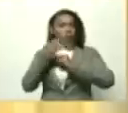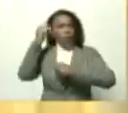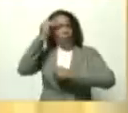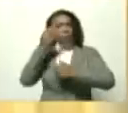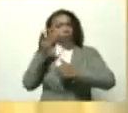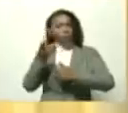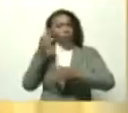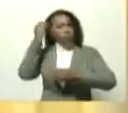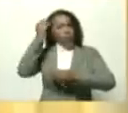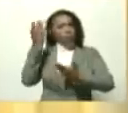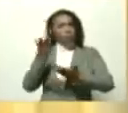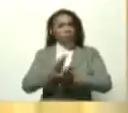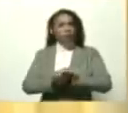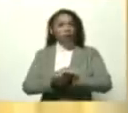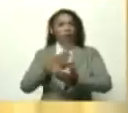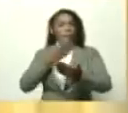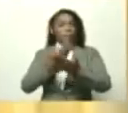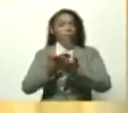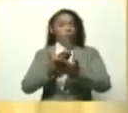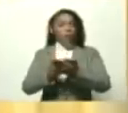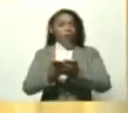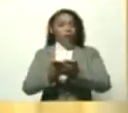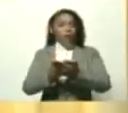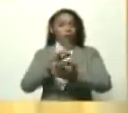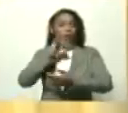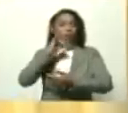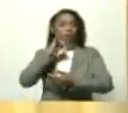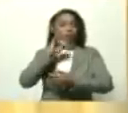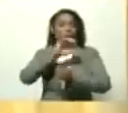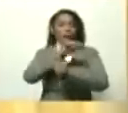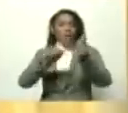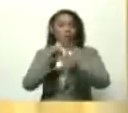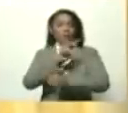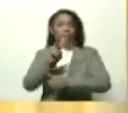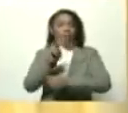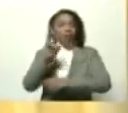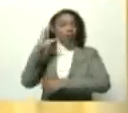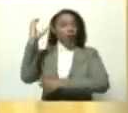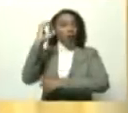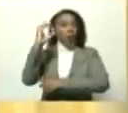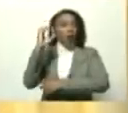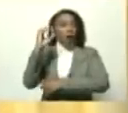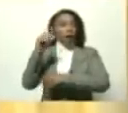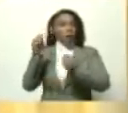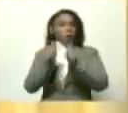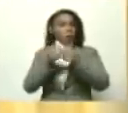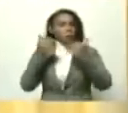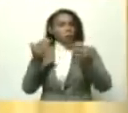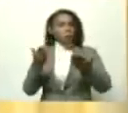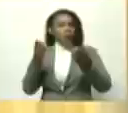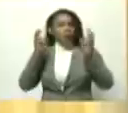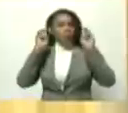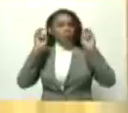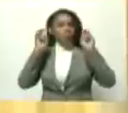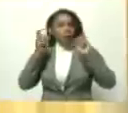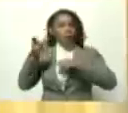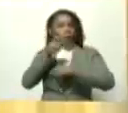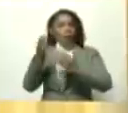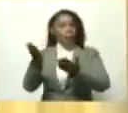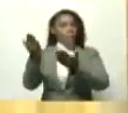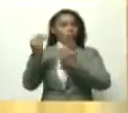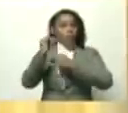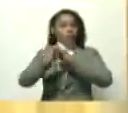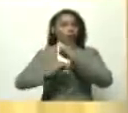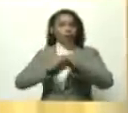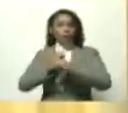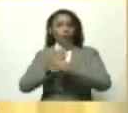con respecto a una propuesta que informó la vicepresidenta de Colombia en relación a buscar apoyo